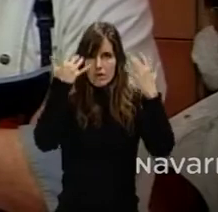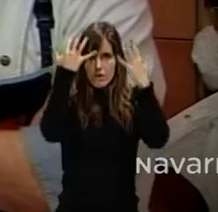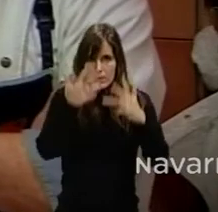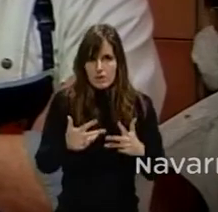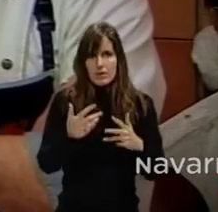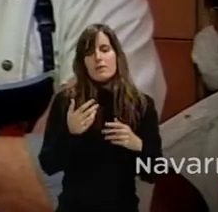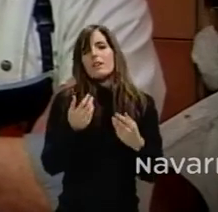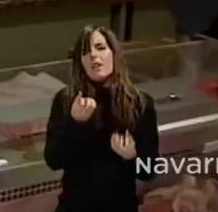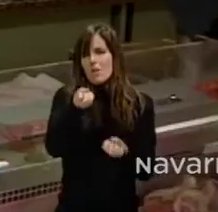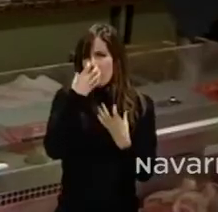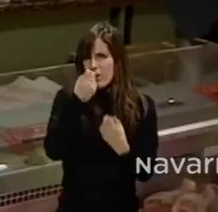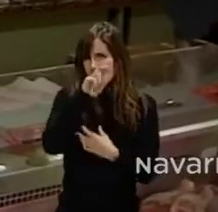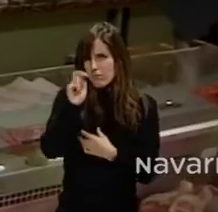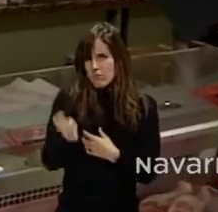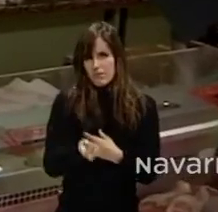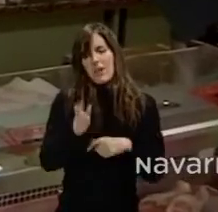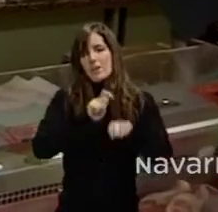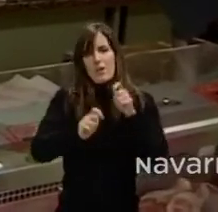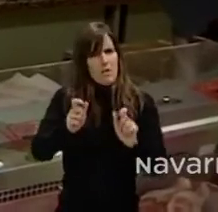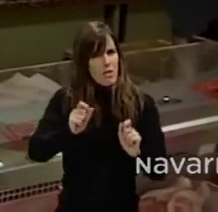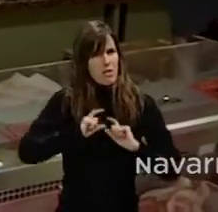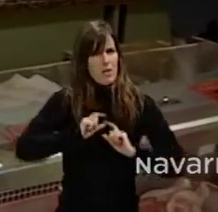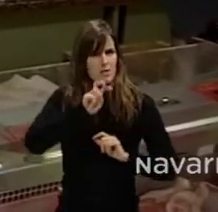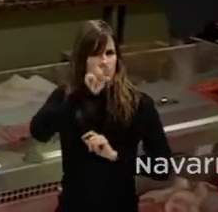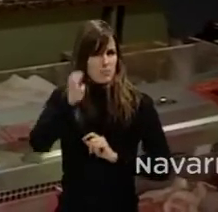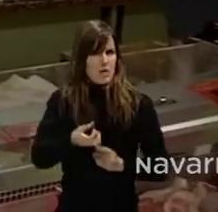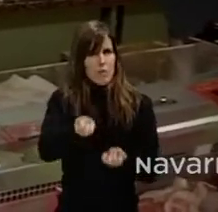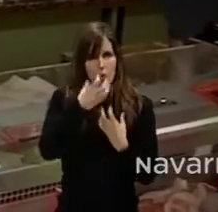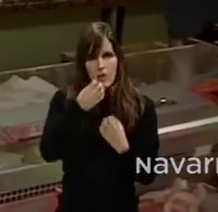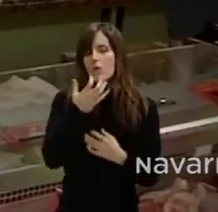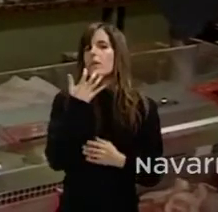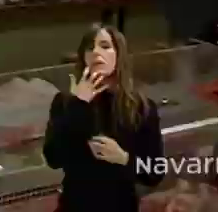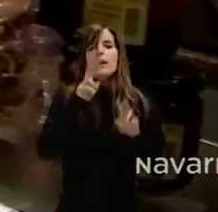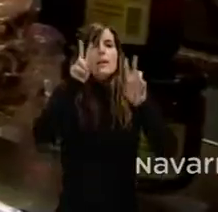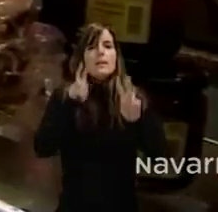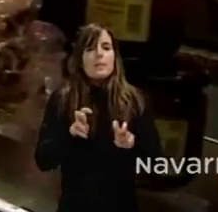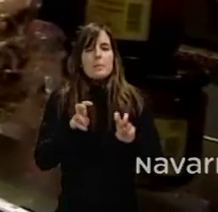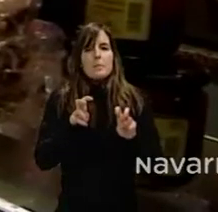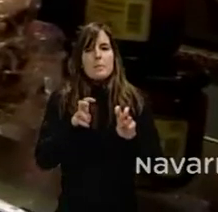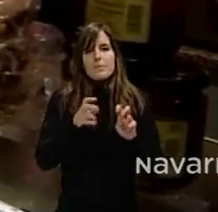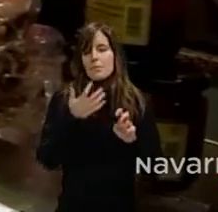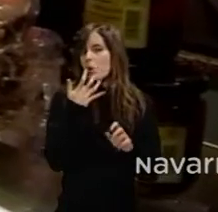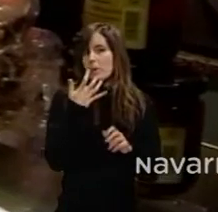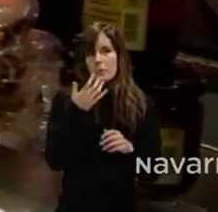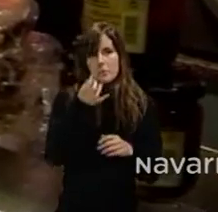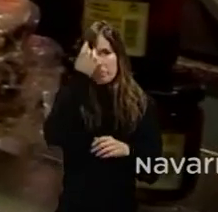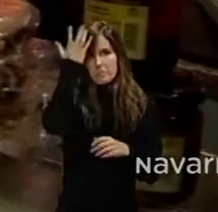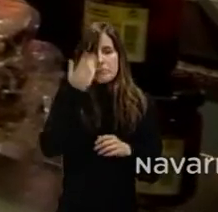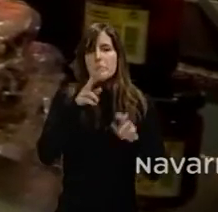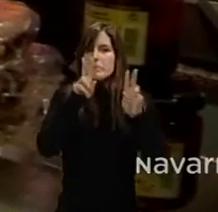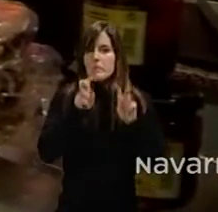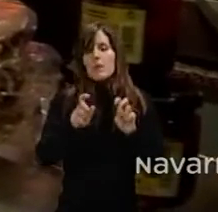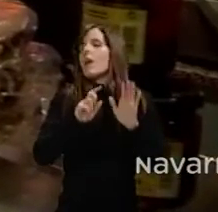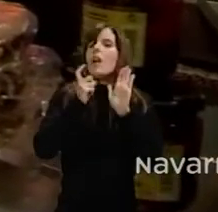información me proporciona información continua ¿de qué? cambios en por ejemplo en